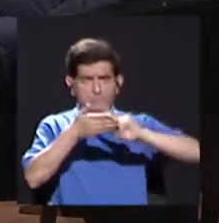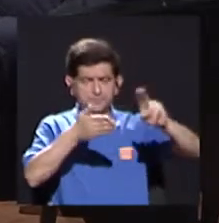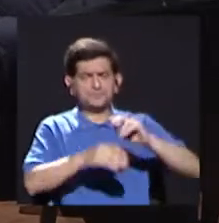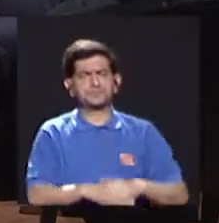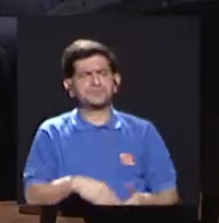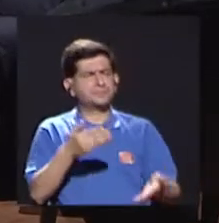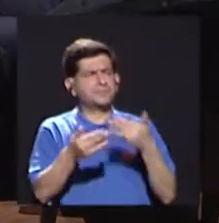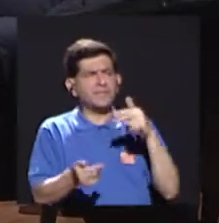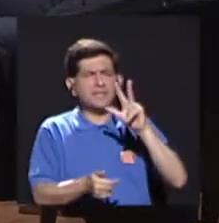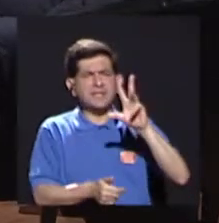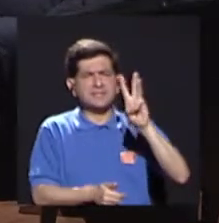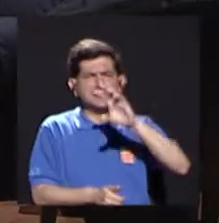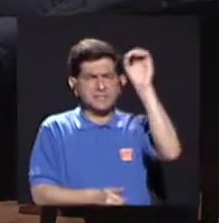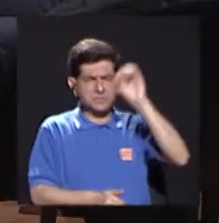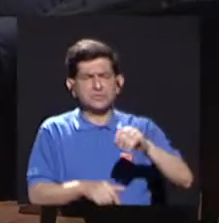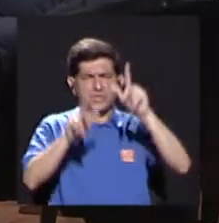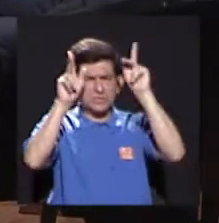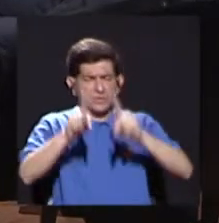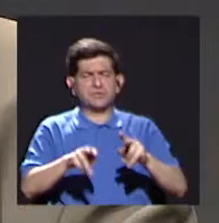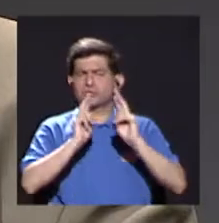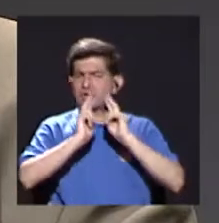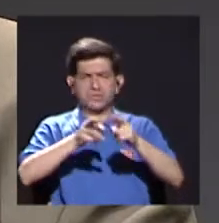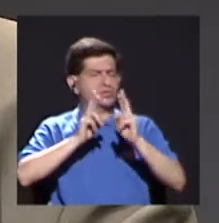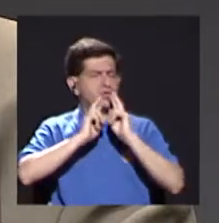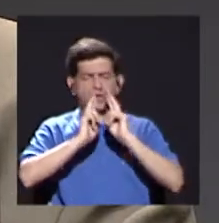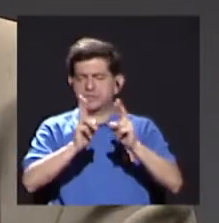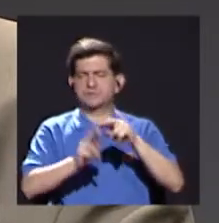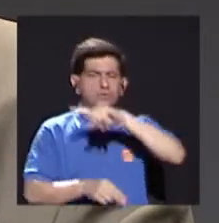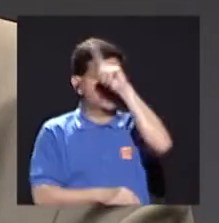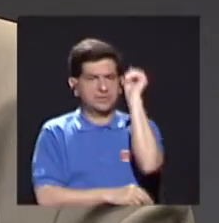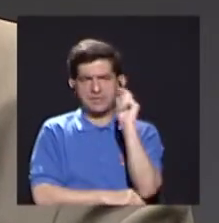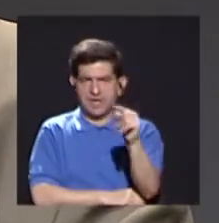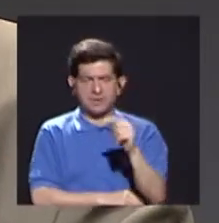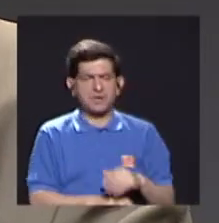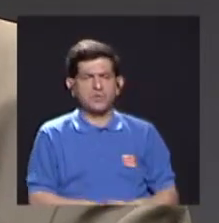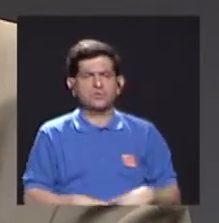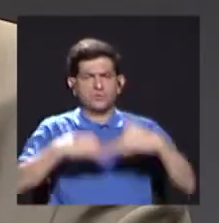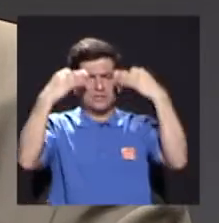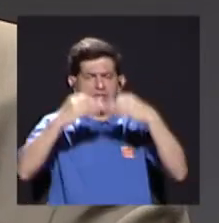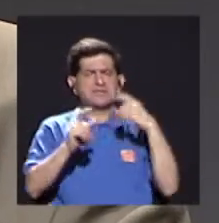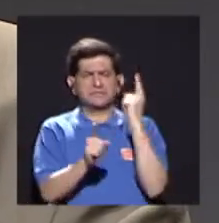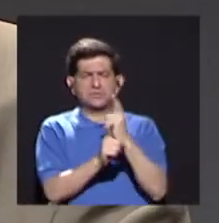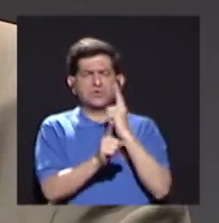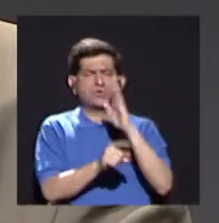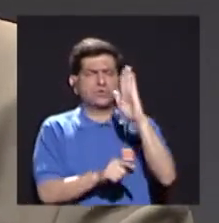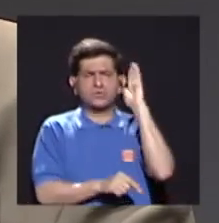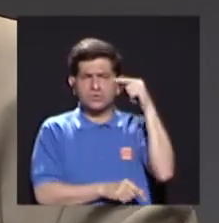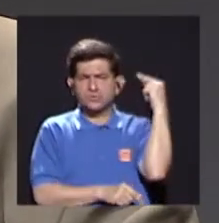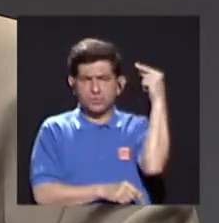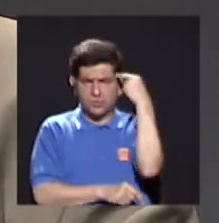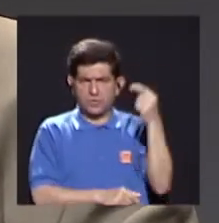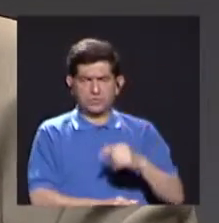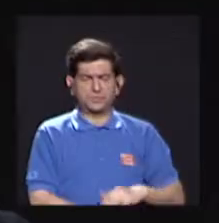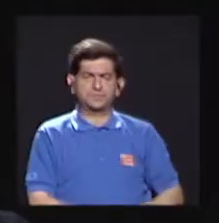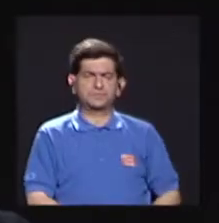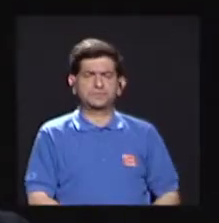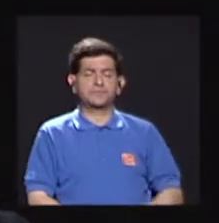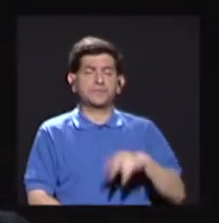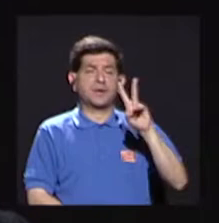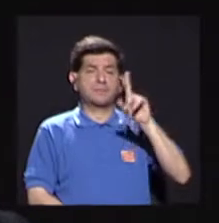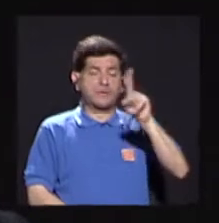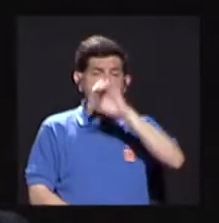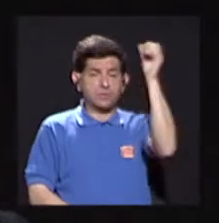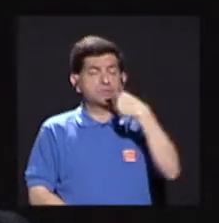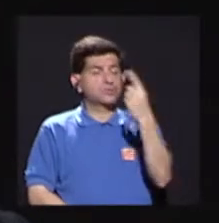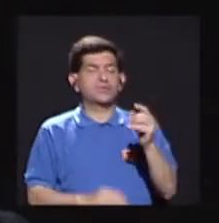casi el 13% de los encuestados no puede responder cuando se le pregunta cuál ha sido la decisión más acertada a su mandato y el 21